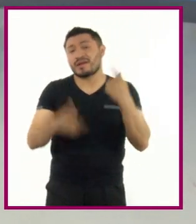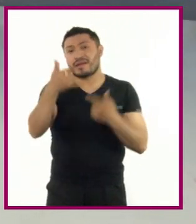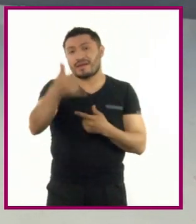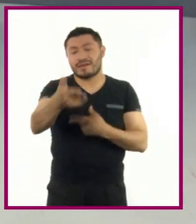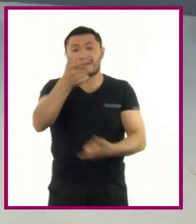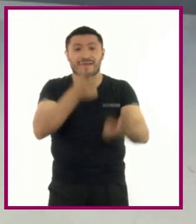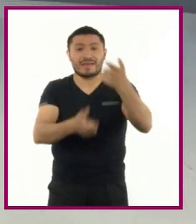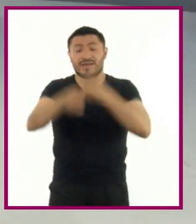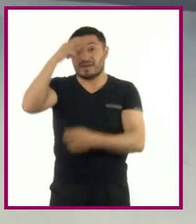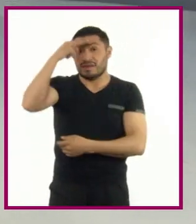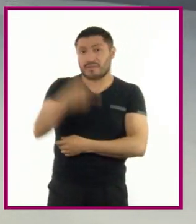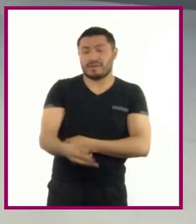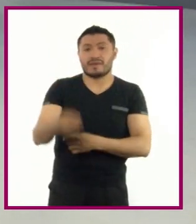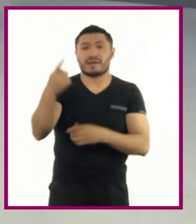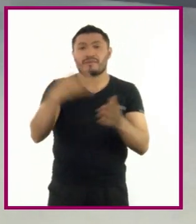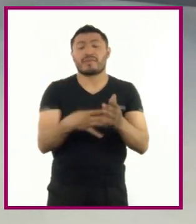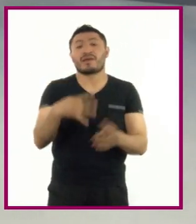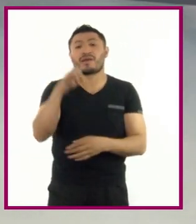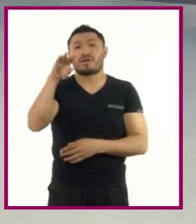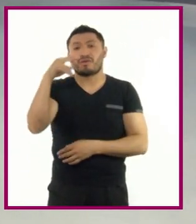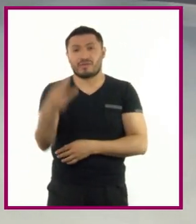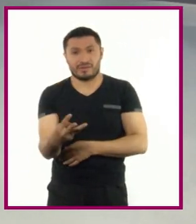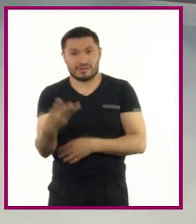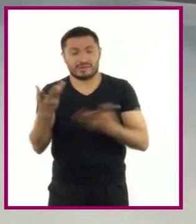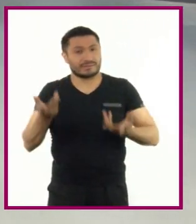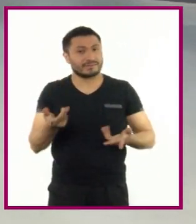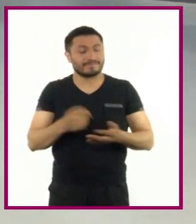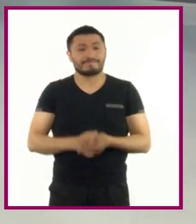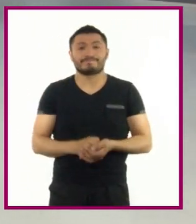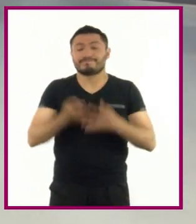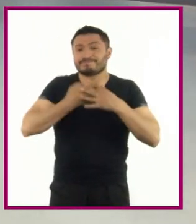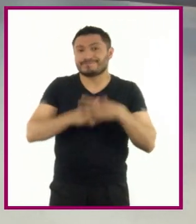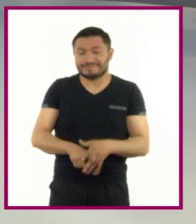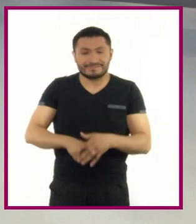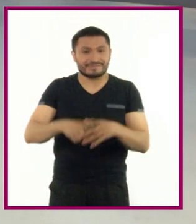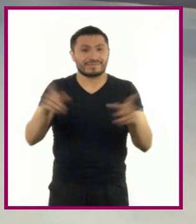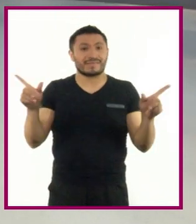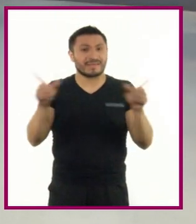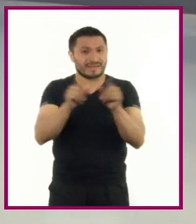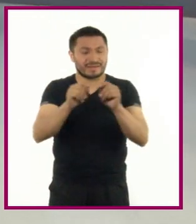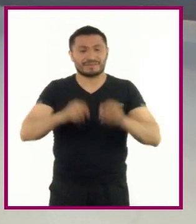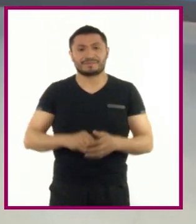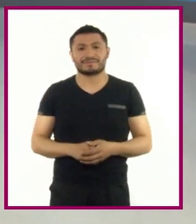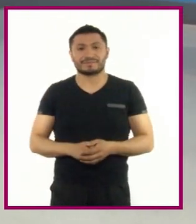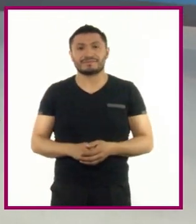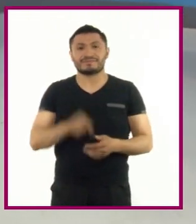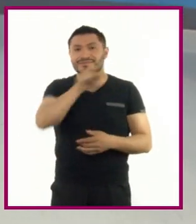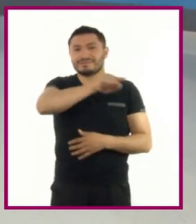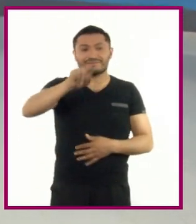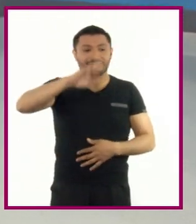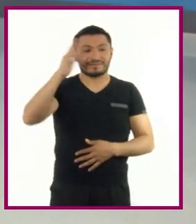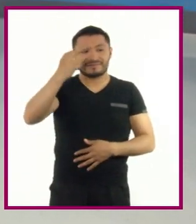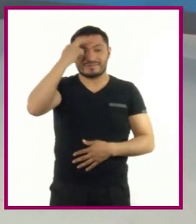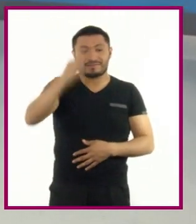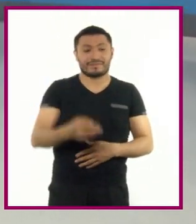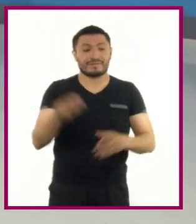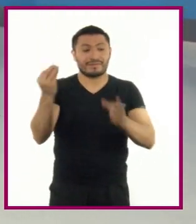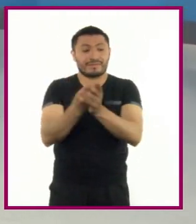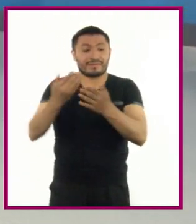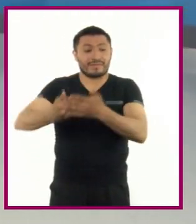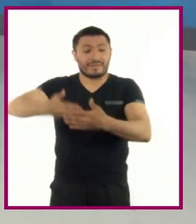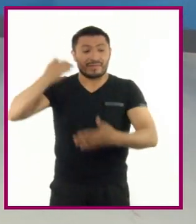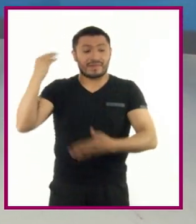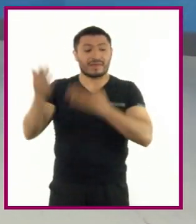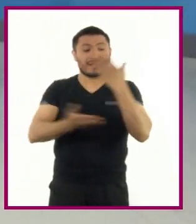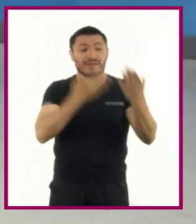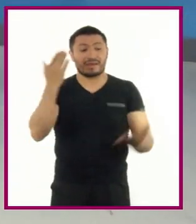economía mexicana en 1993? Comencemos haciendo un repaso. Como recordarán, la sesión anterior